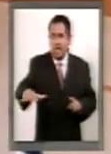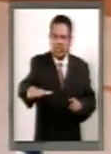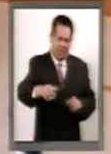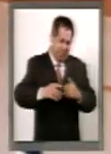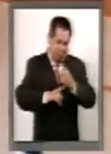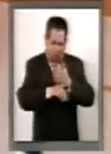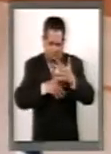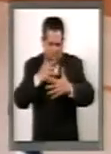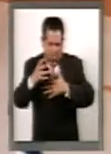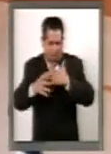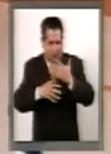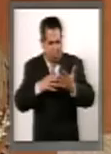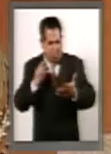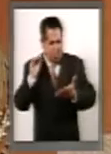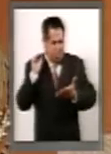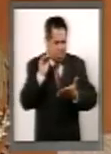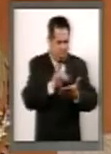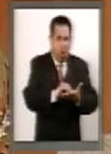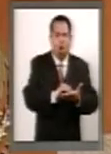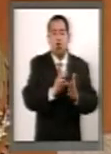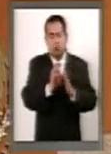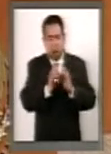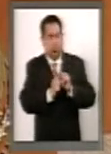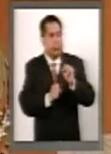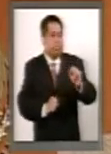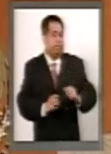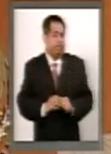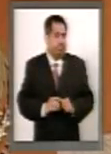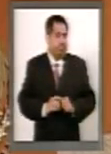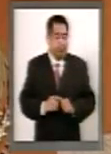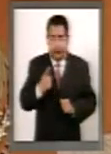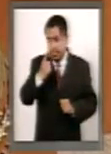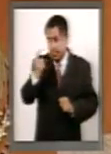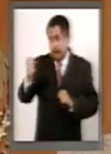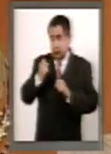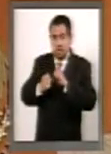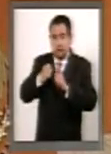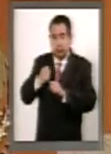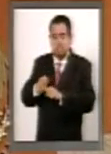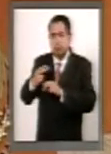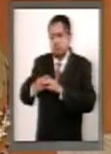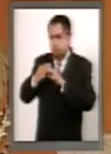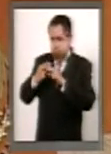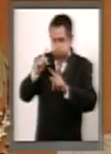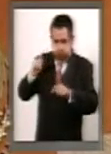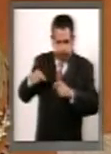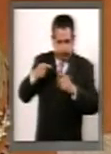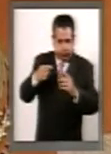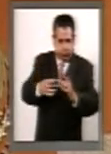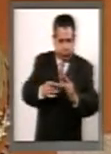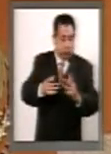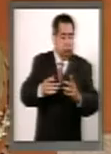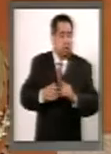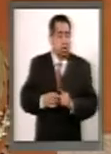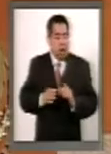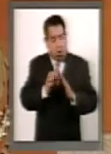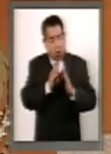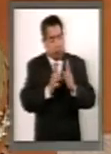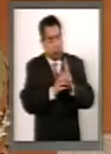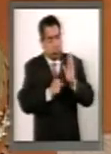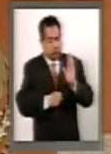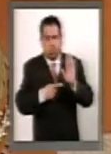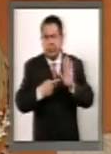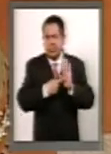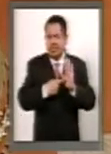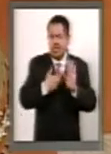constitución. A casi 100 años de esa promulgación, nuestra Constitución ha sabido dar